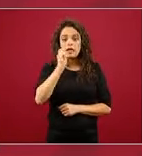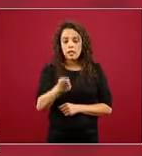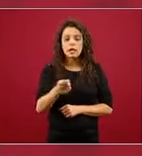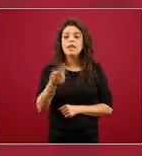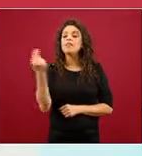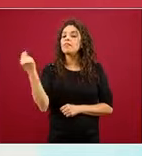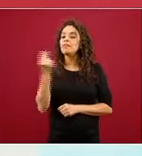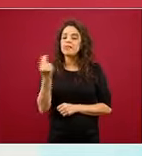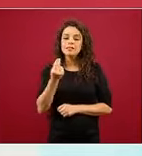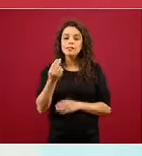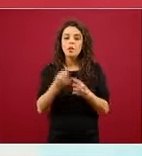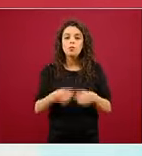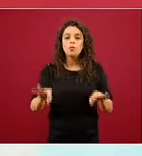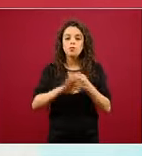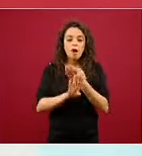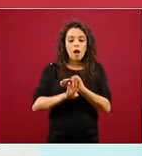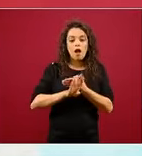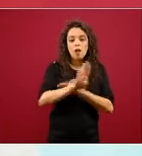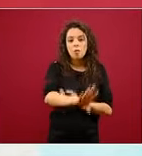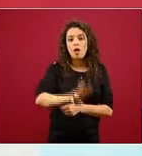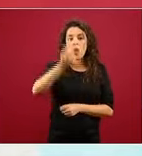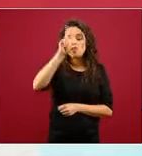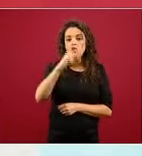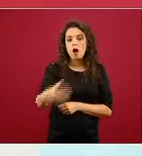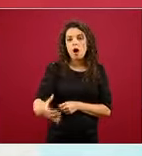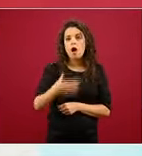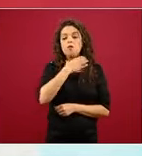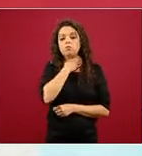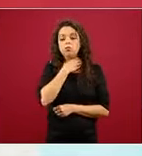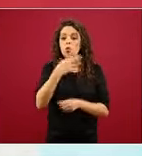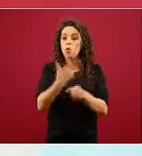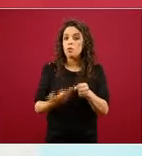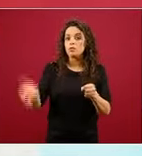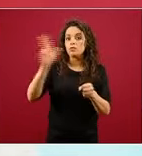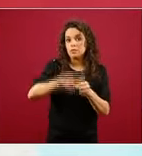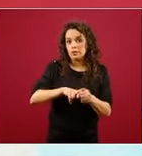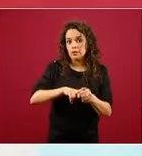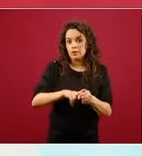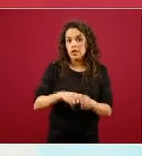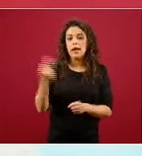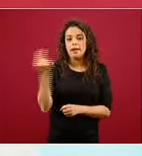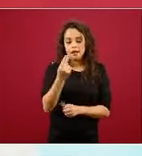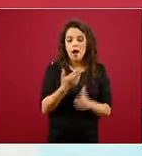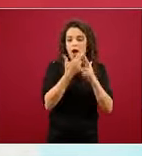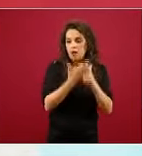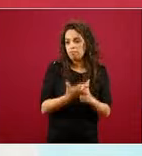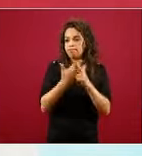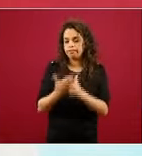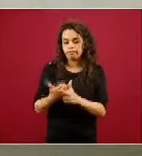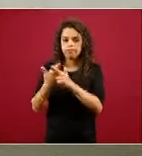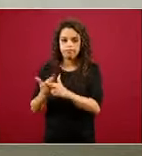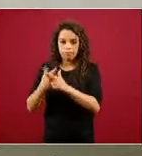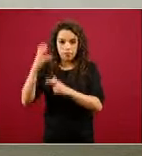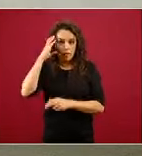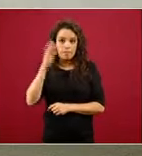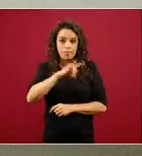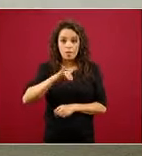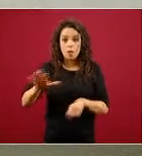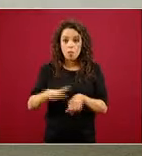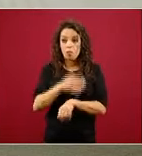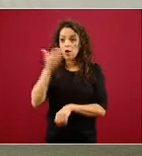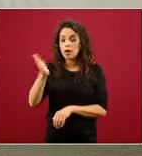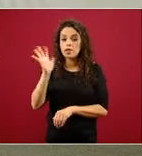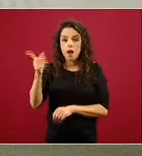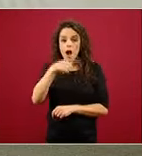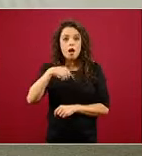sobrecarga hospitalaria. Esto basado también en la experiencia que se había observado en países en todo el mundo,